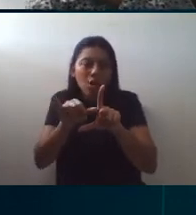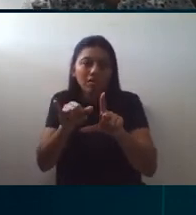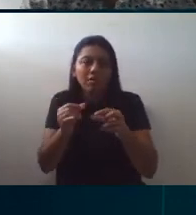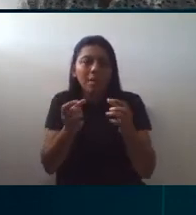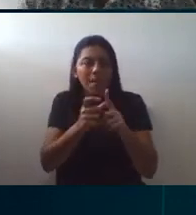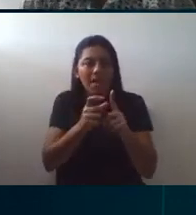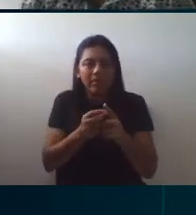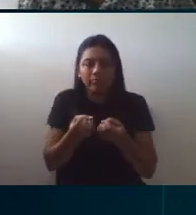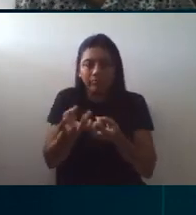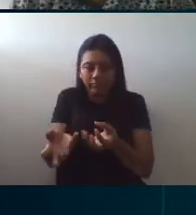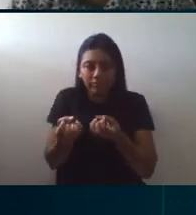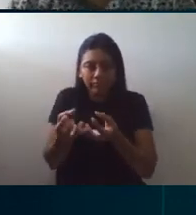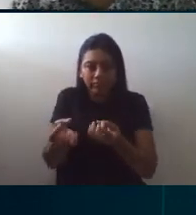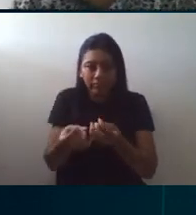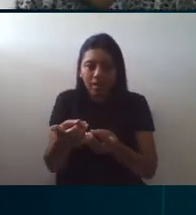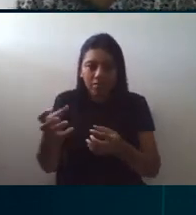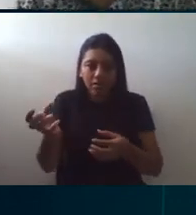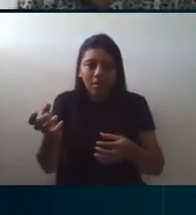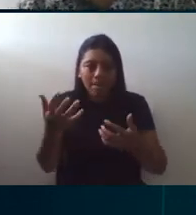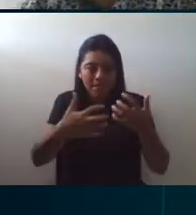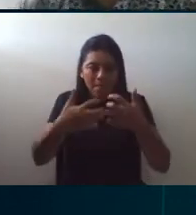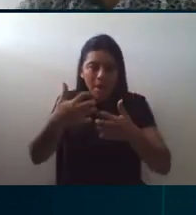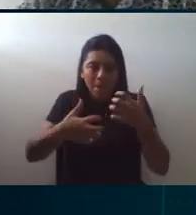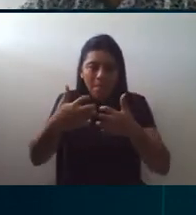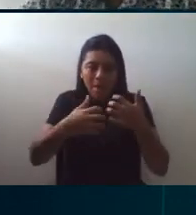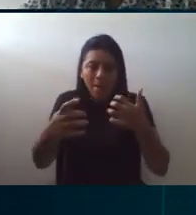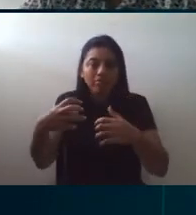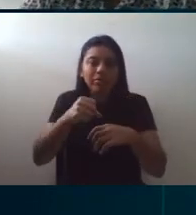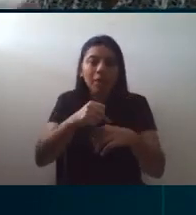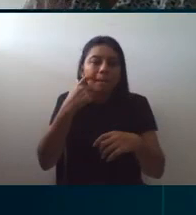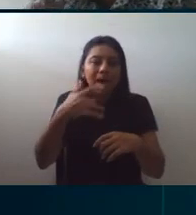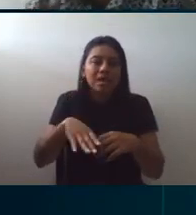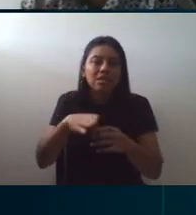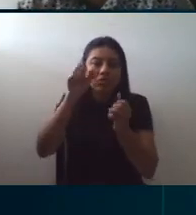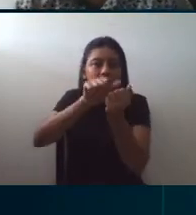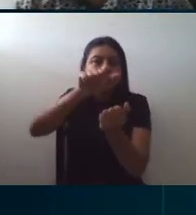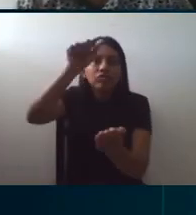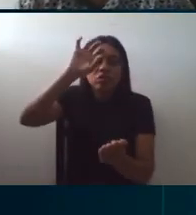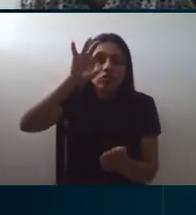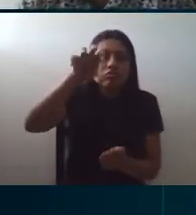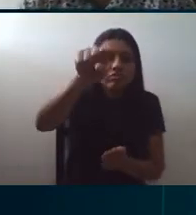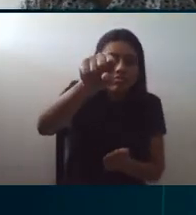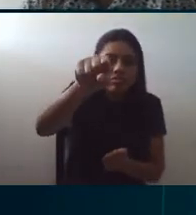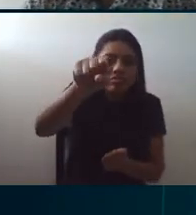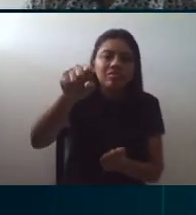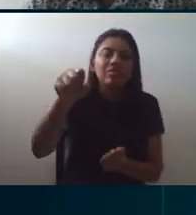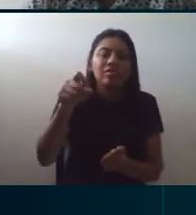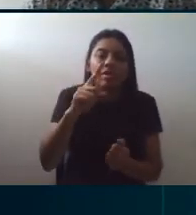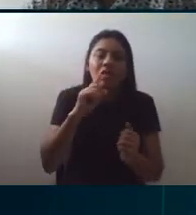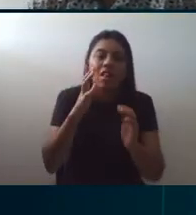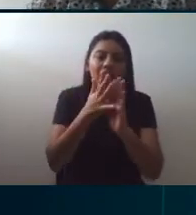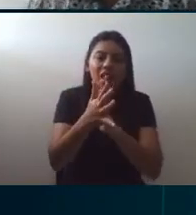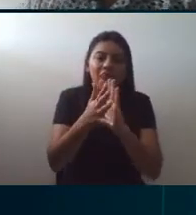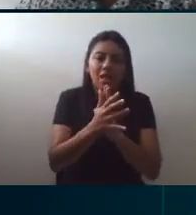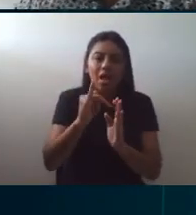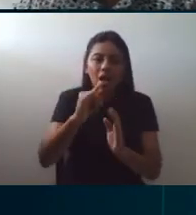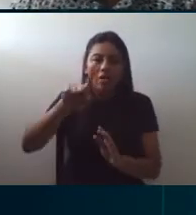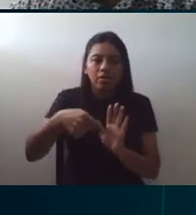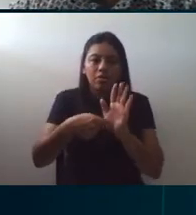yo le entregué, me entregaron unas predicciones. ¿Listo? Y esas predicciones son estas. Entonces, se las voy a mostrar y